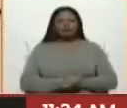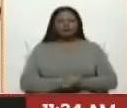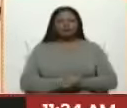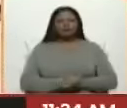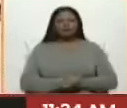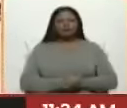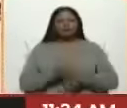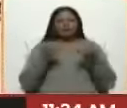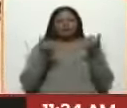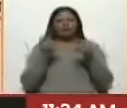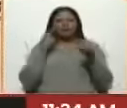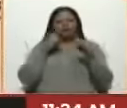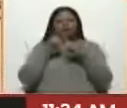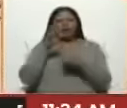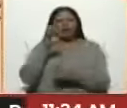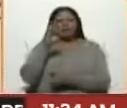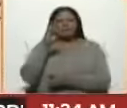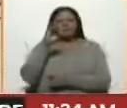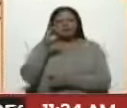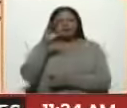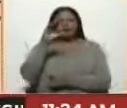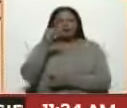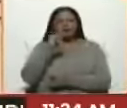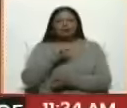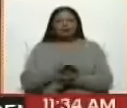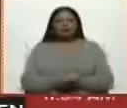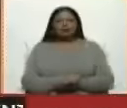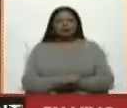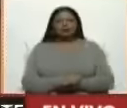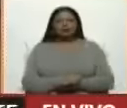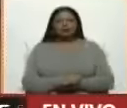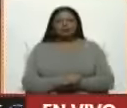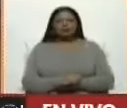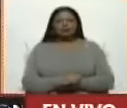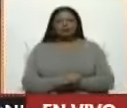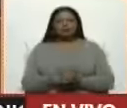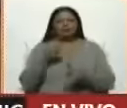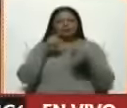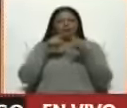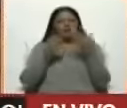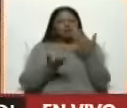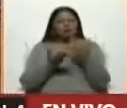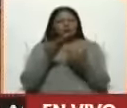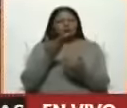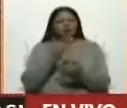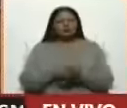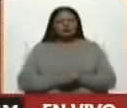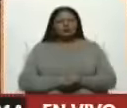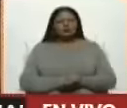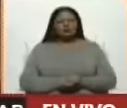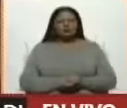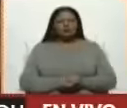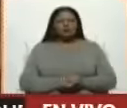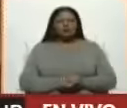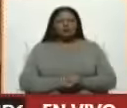La de ahora tiene una épica de una gran connotación,